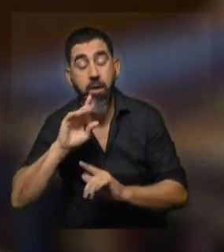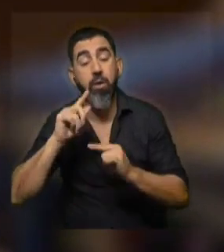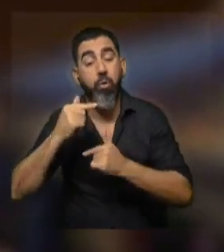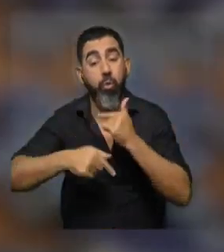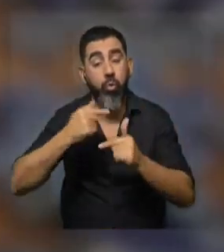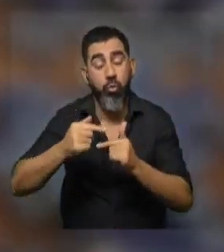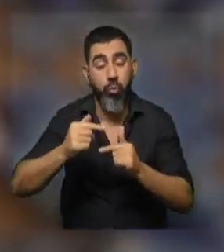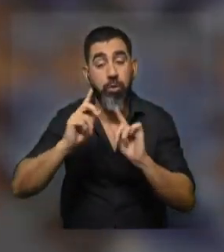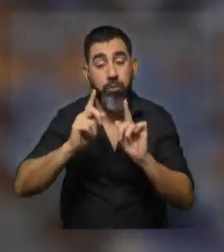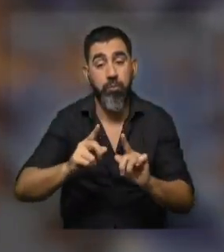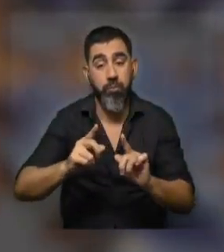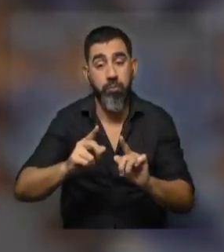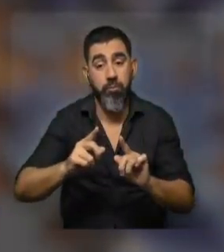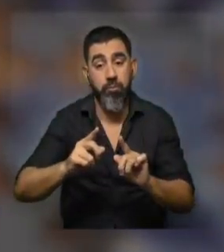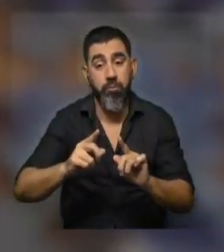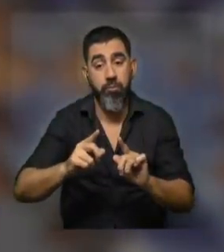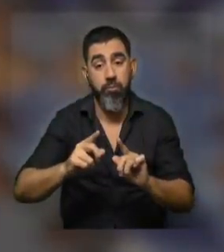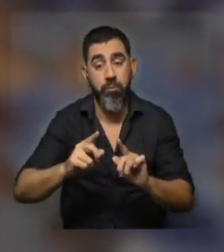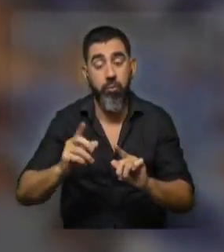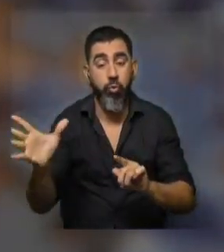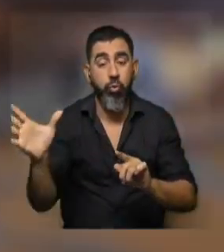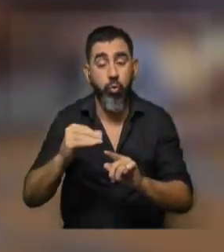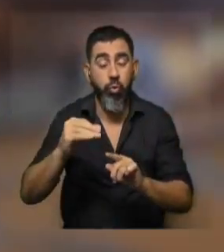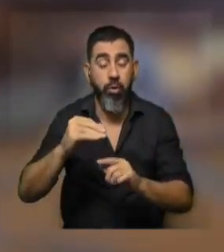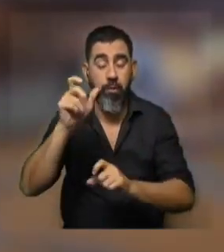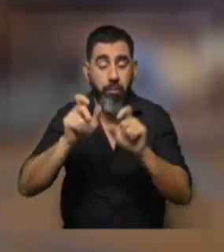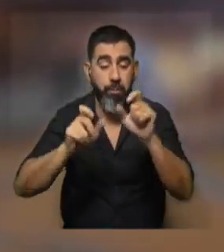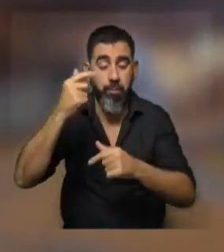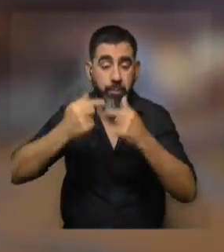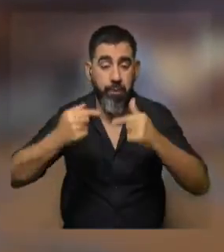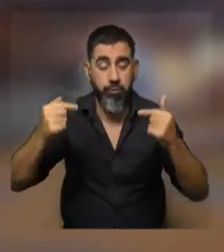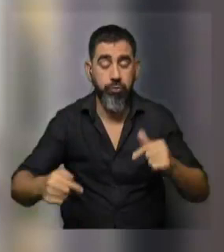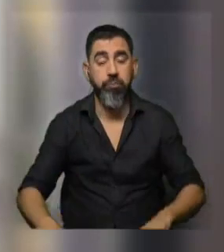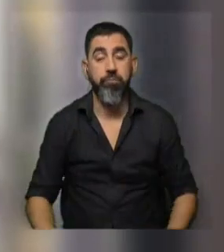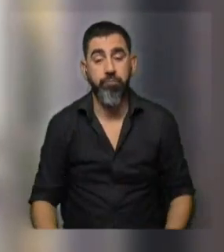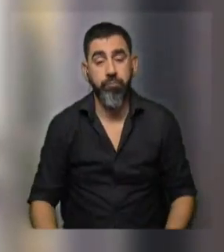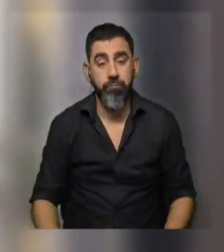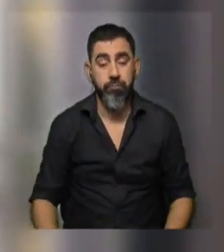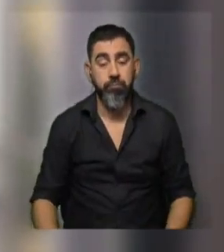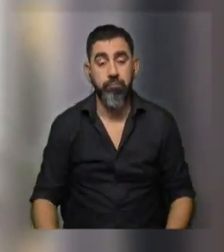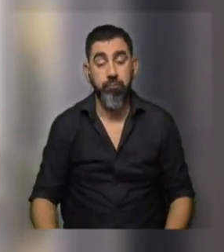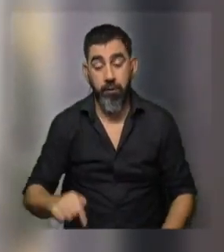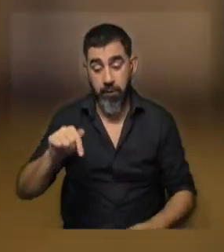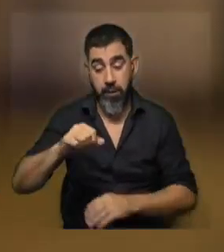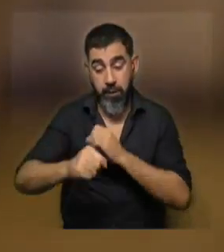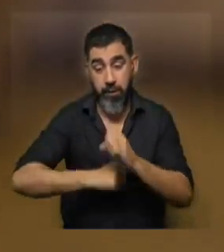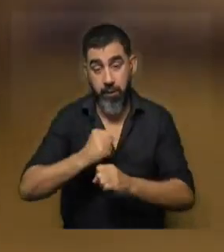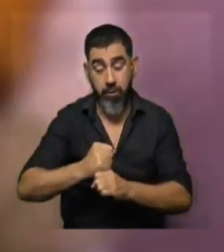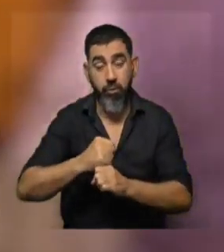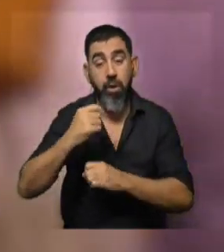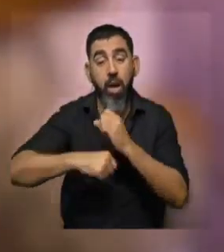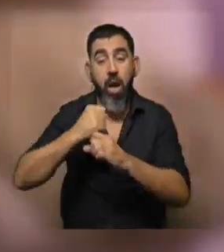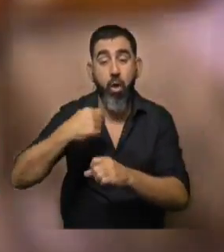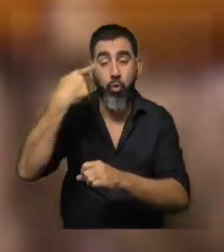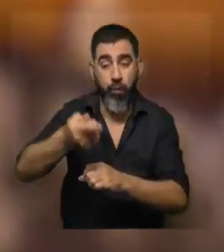a continuar con la con digamos con todo el resto de la población este en este año y vamos a continuar